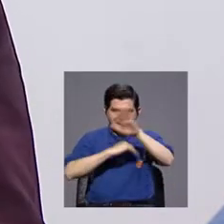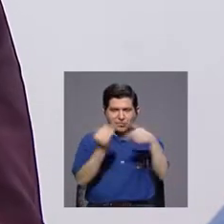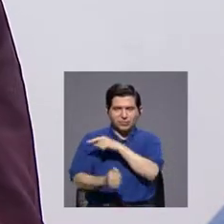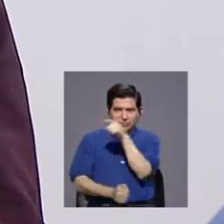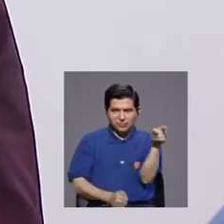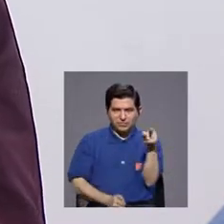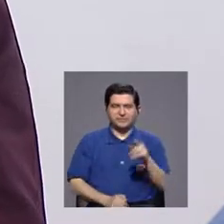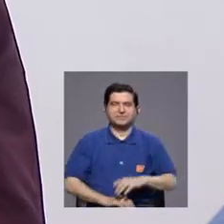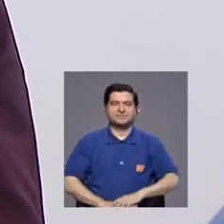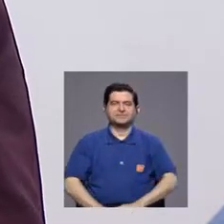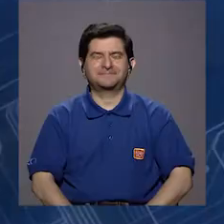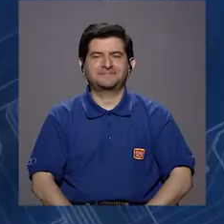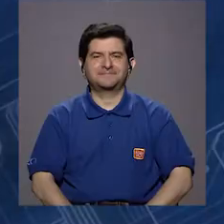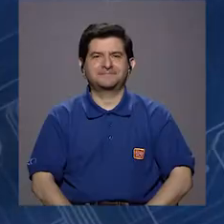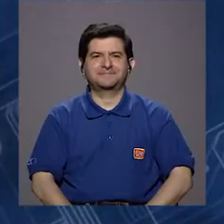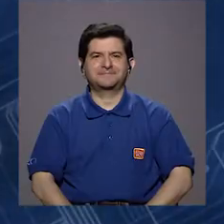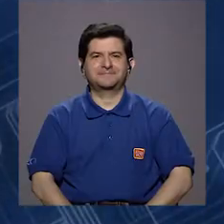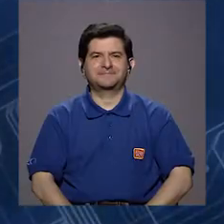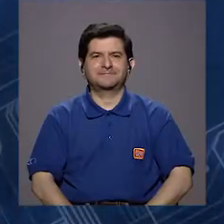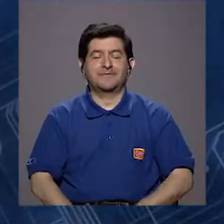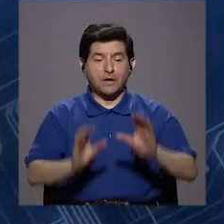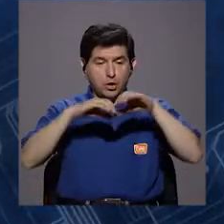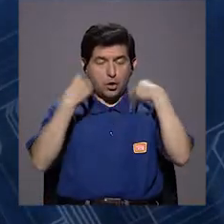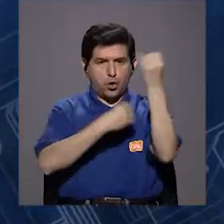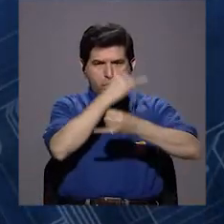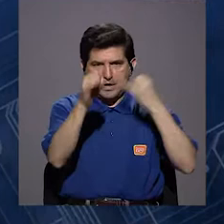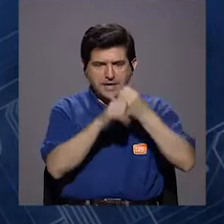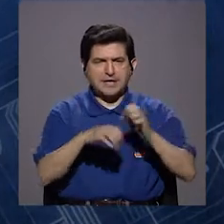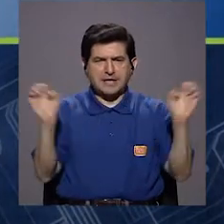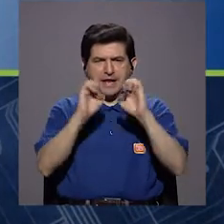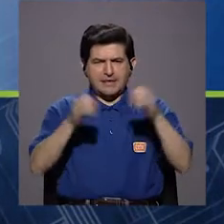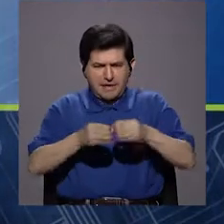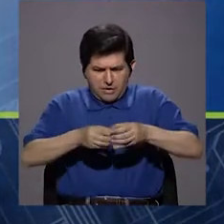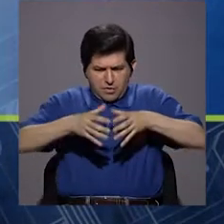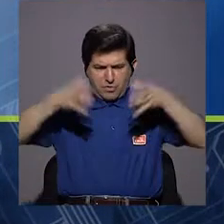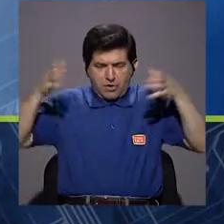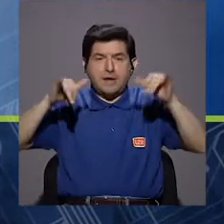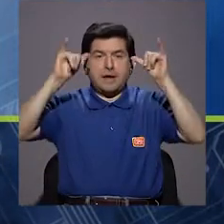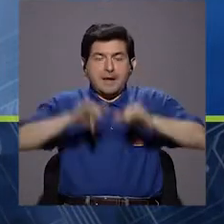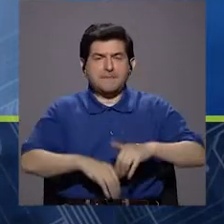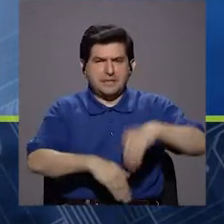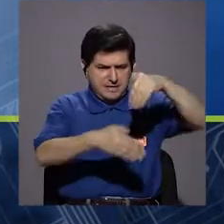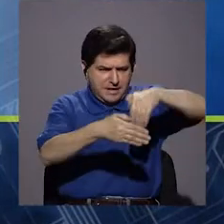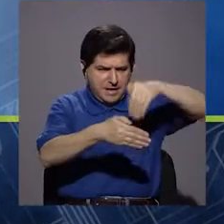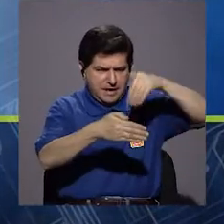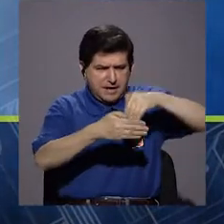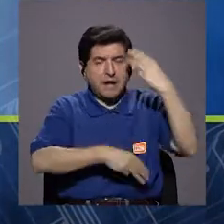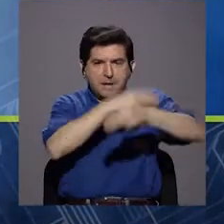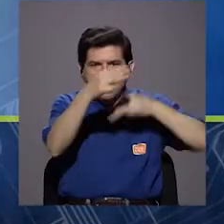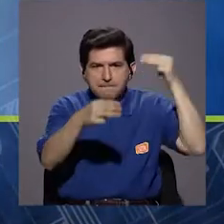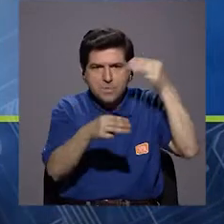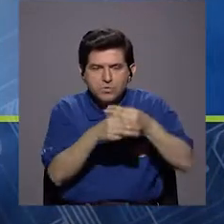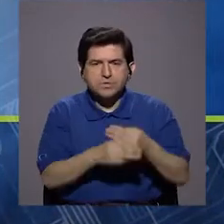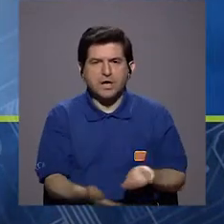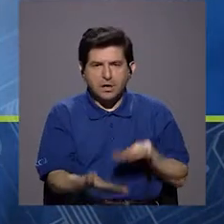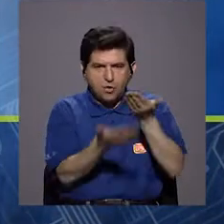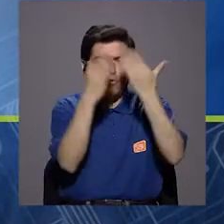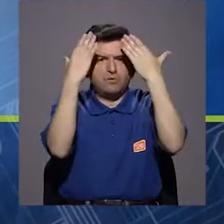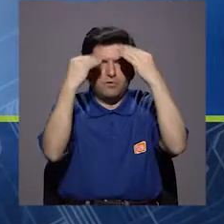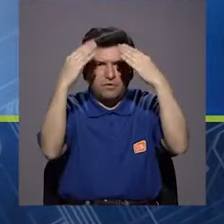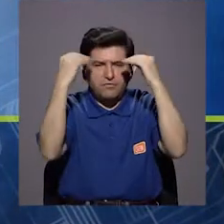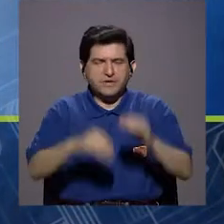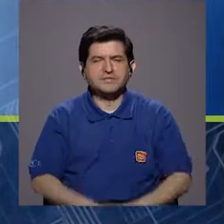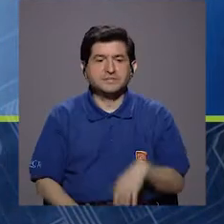todas y todos ustedes el organismo internacional de energía atómica mantiene una base de datos mundial